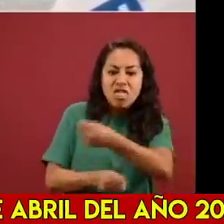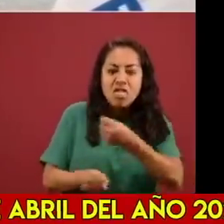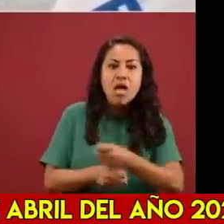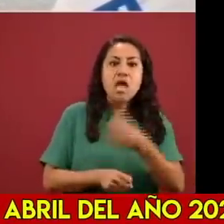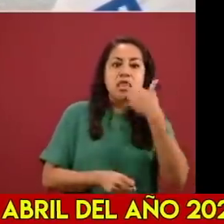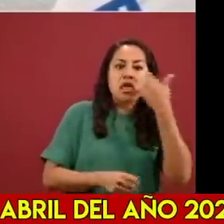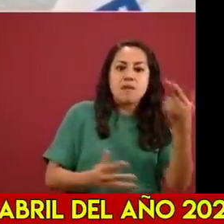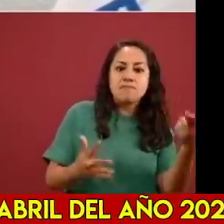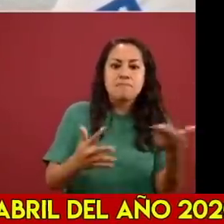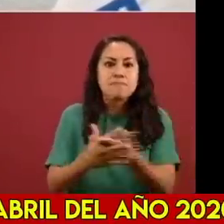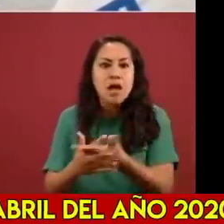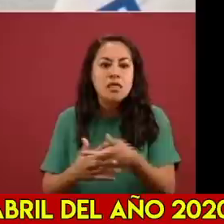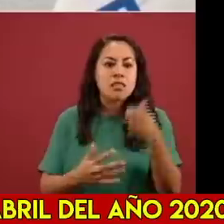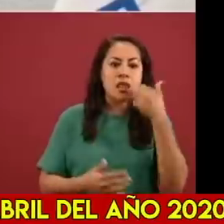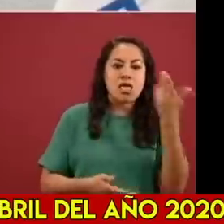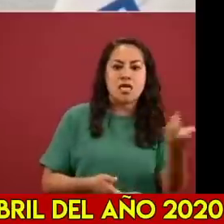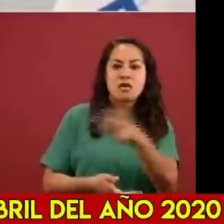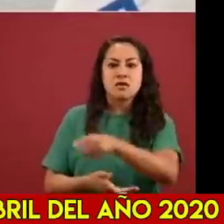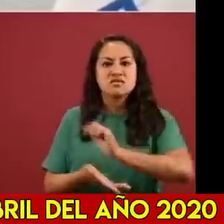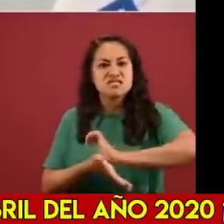en contra